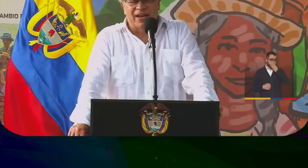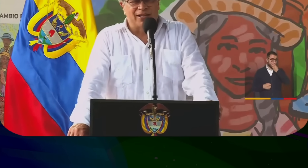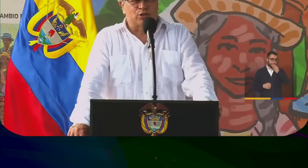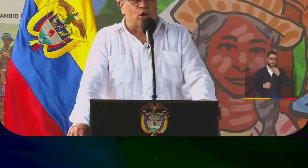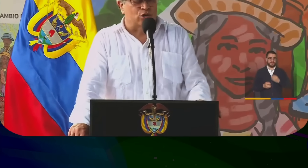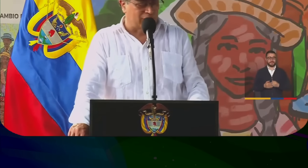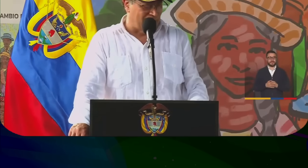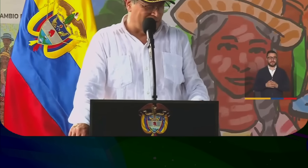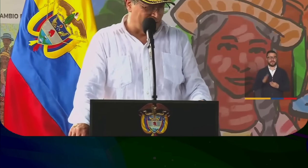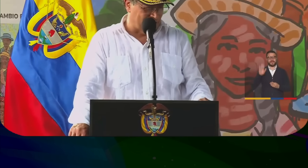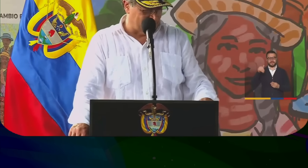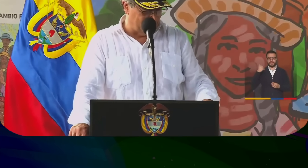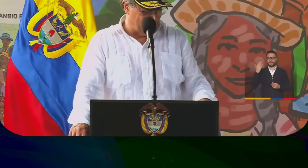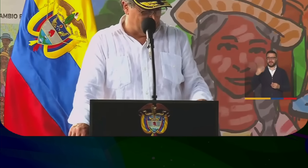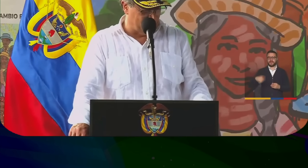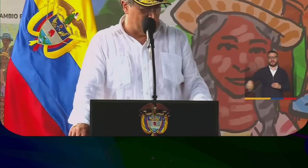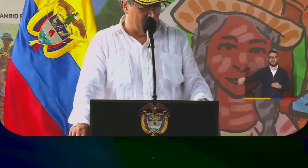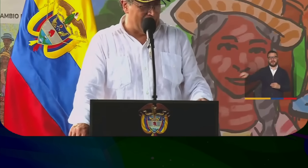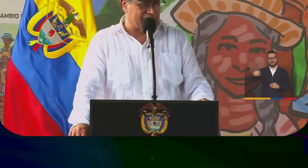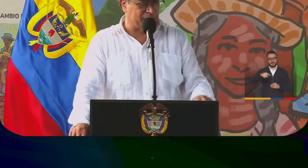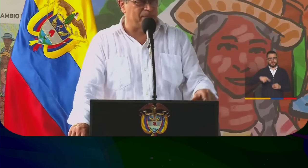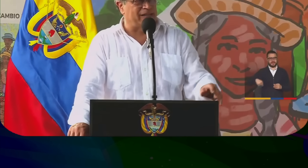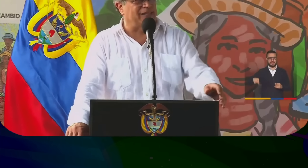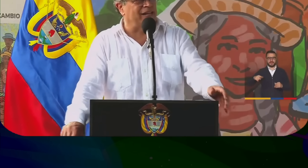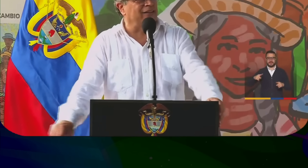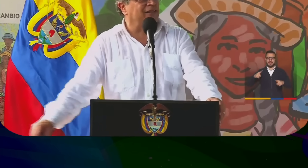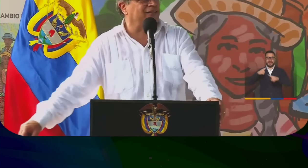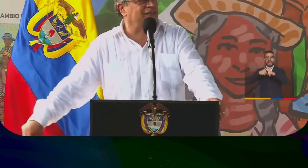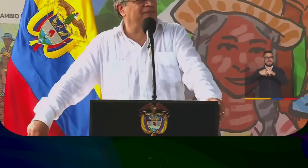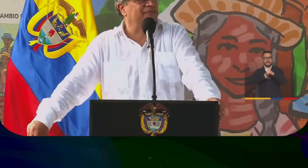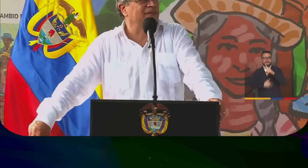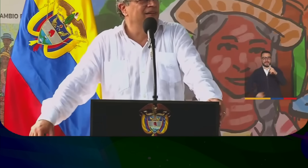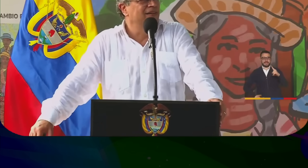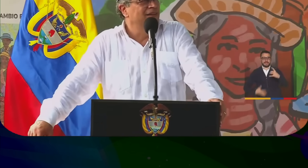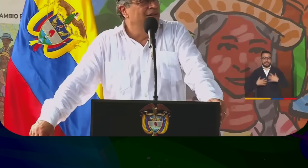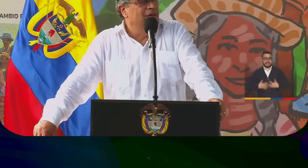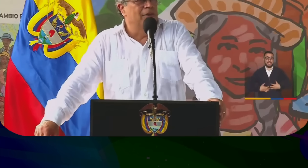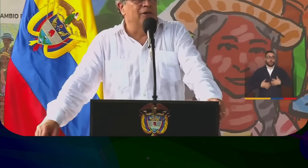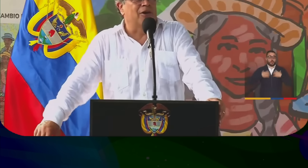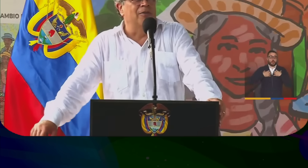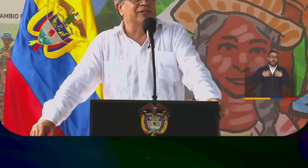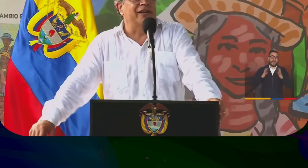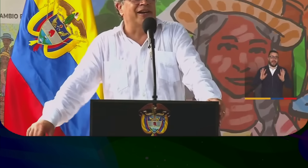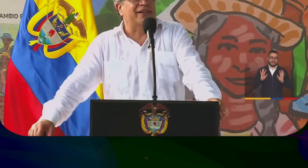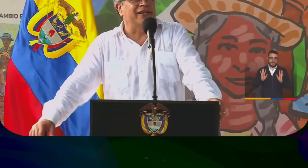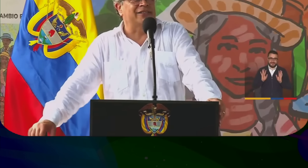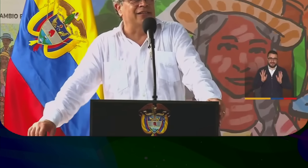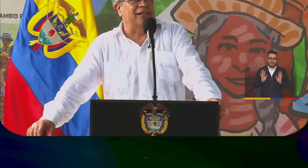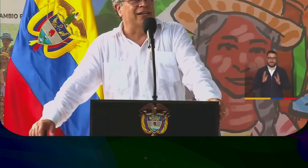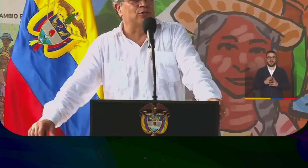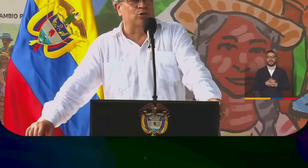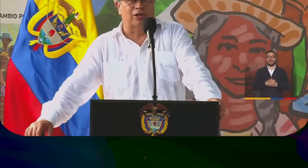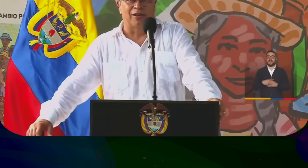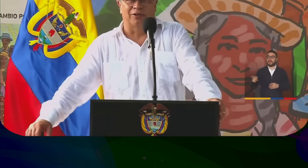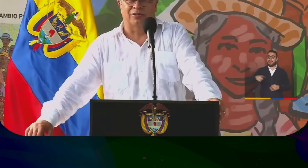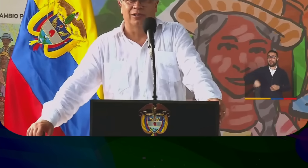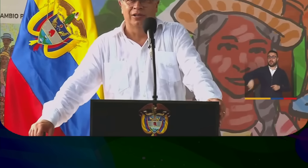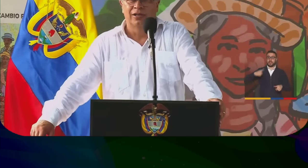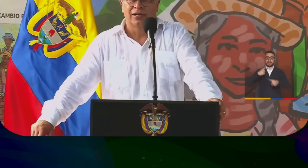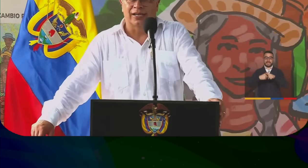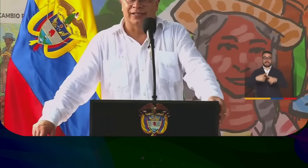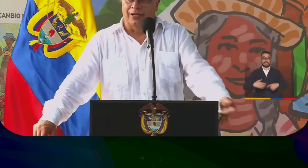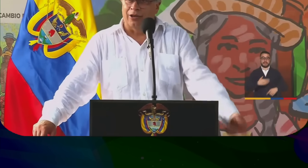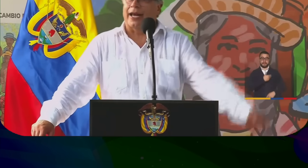Se me asustan los expresidentes. ¿Cómo será que están tan